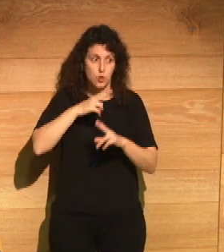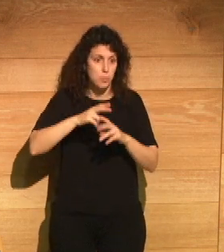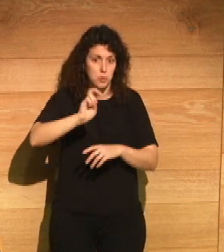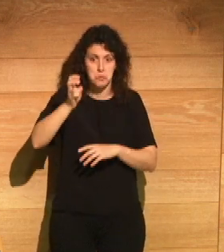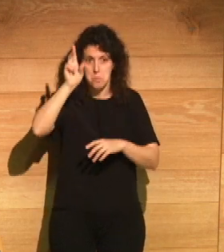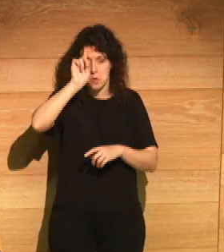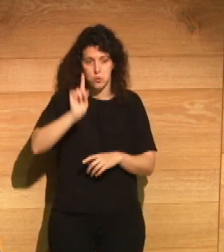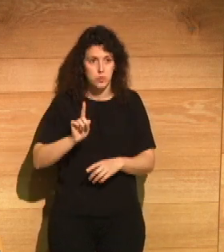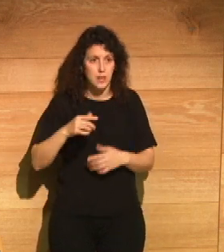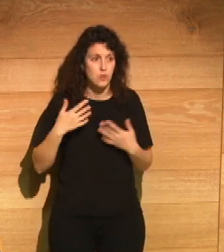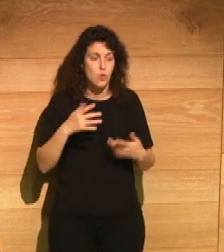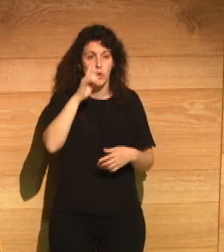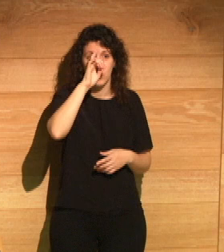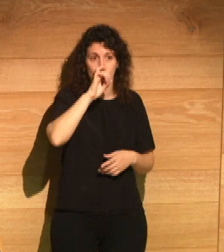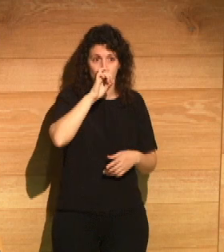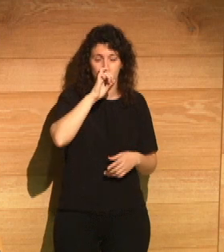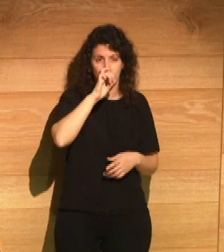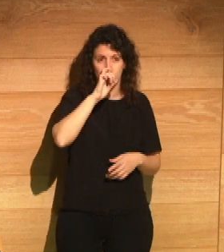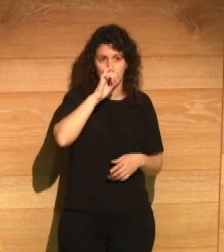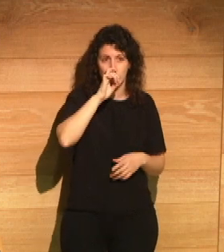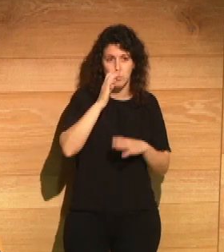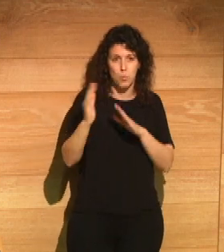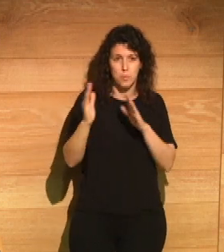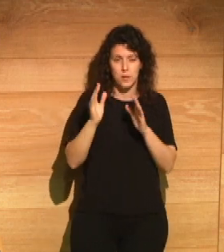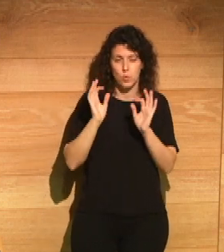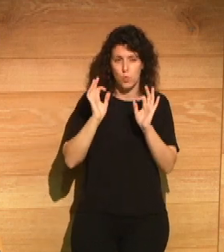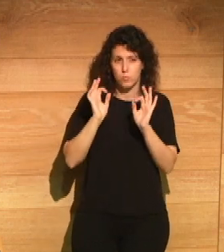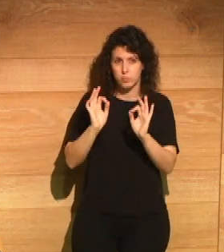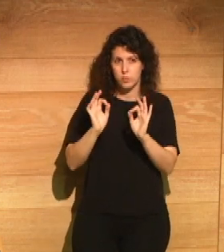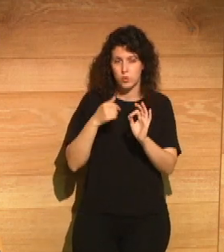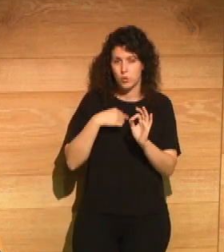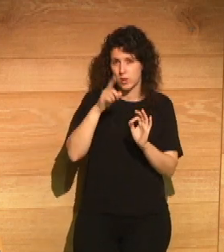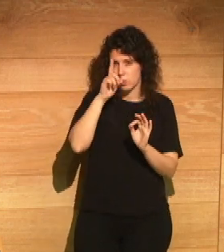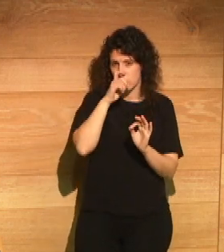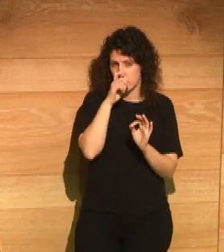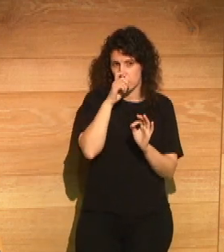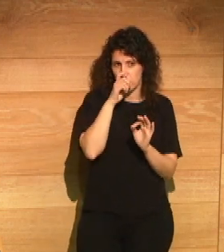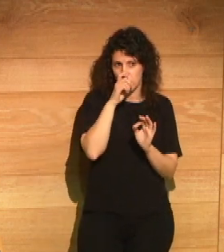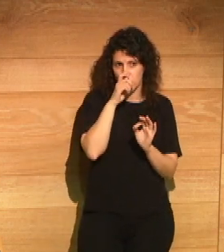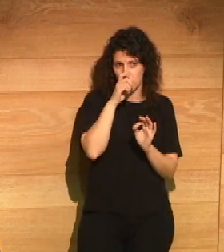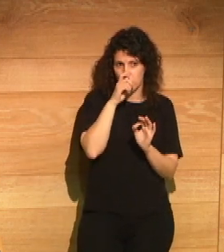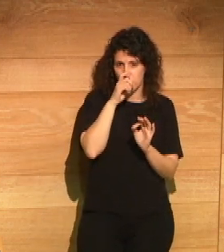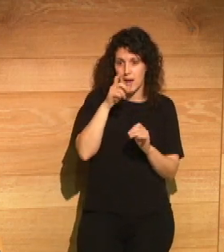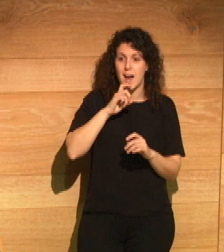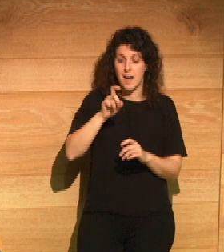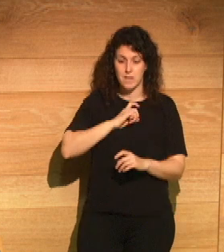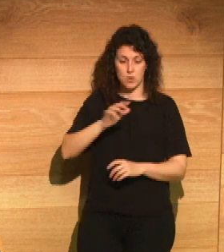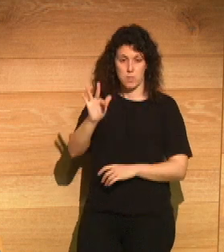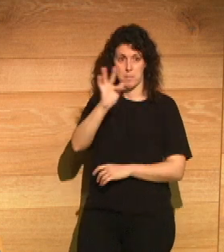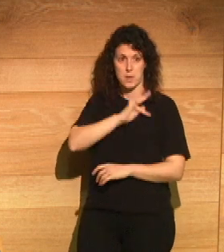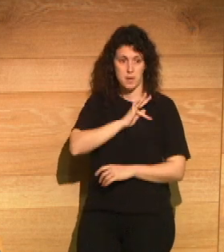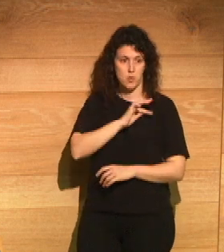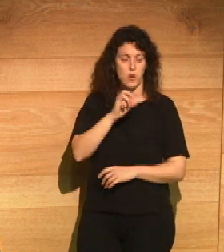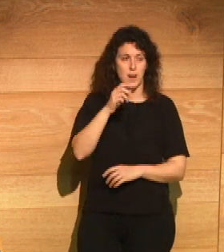Y recuerdo en algún momento, cuando la llamada del premio, en ese momento Pilar